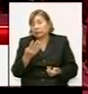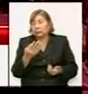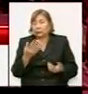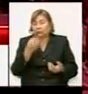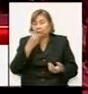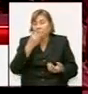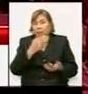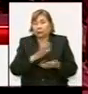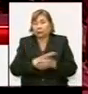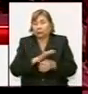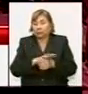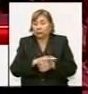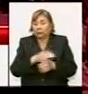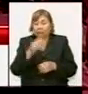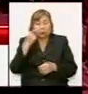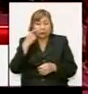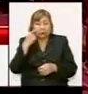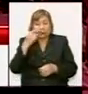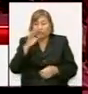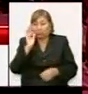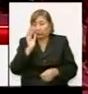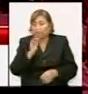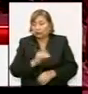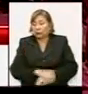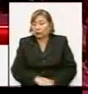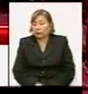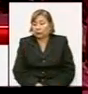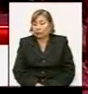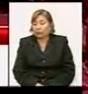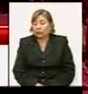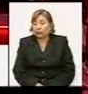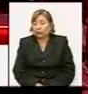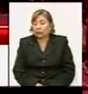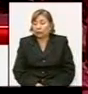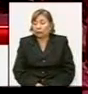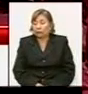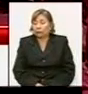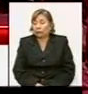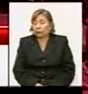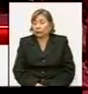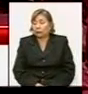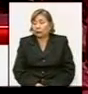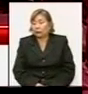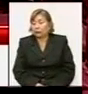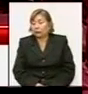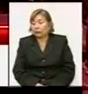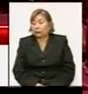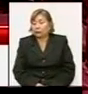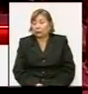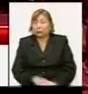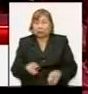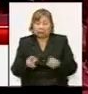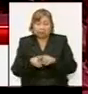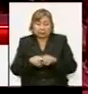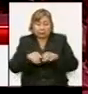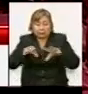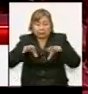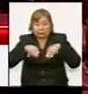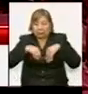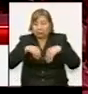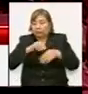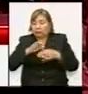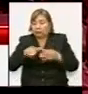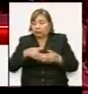bien. Si no hay ninguna observación, los que estén a favor, si no se expresaron, levantar la mano. Perfecto, entonces también aprobado por